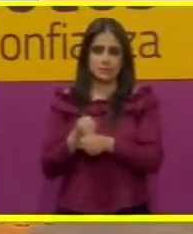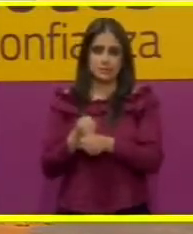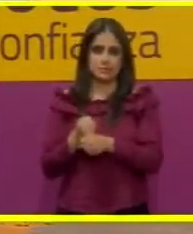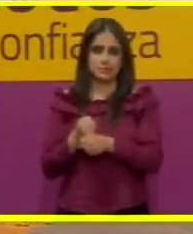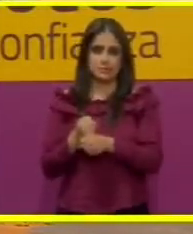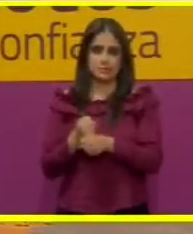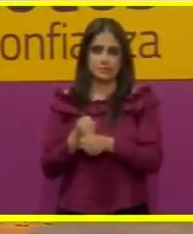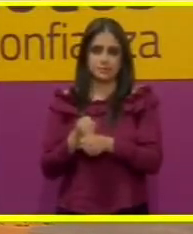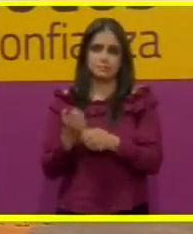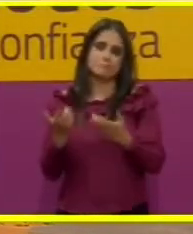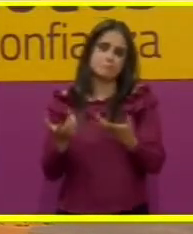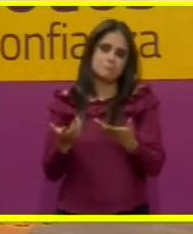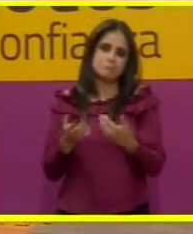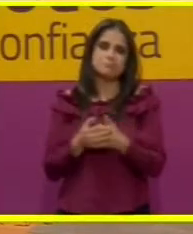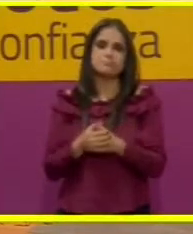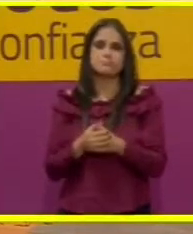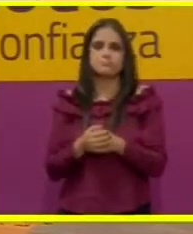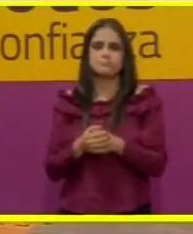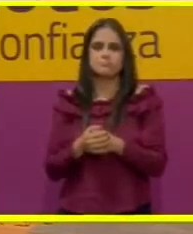pues